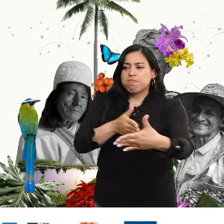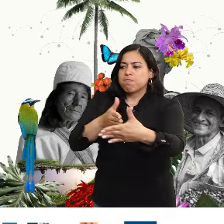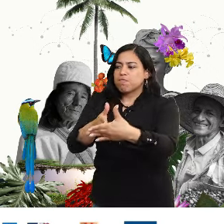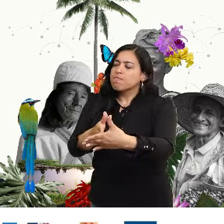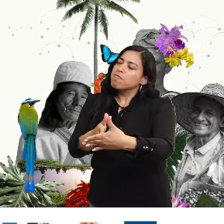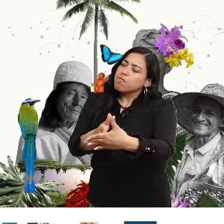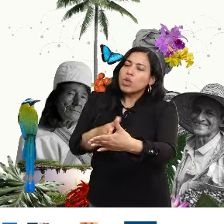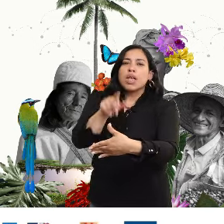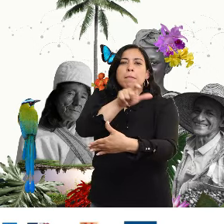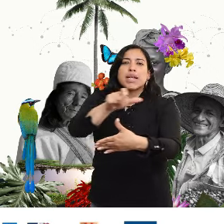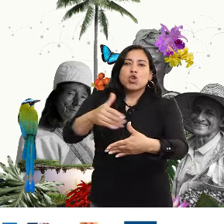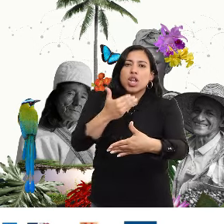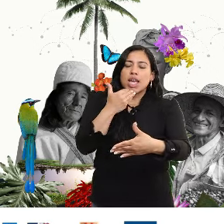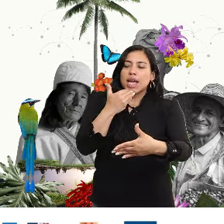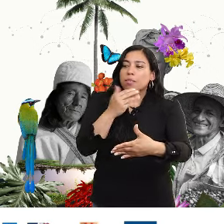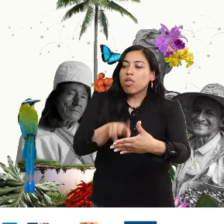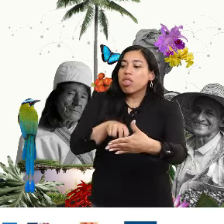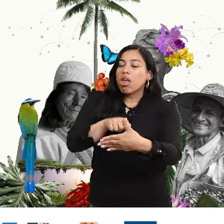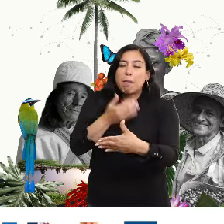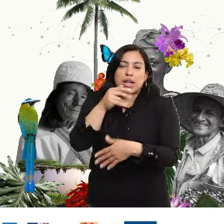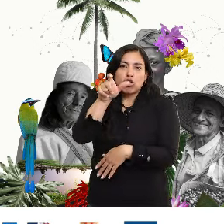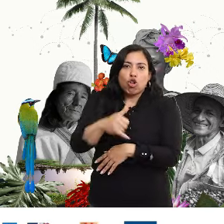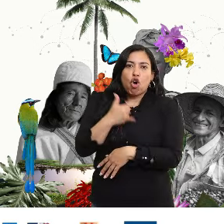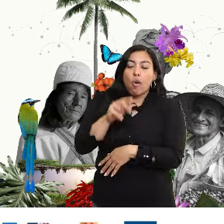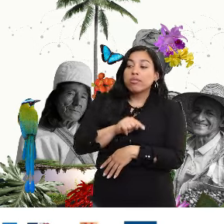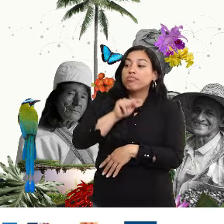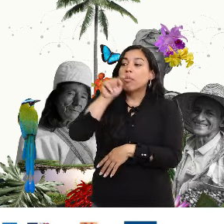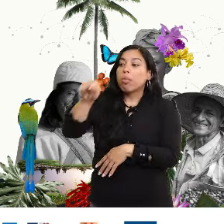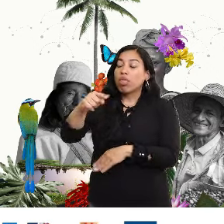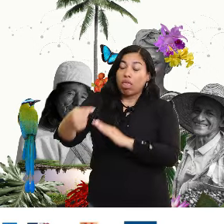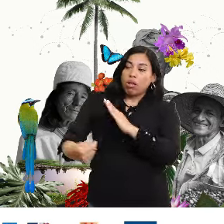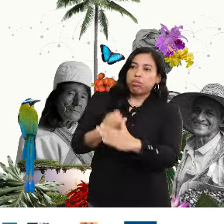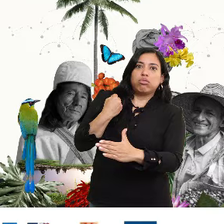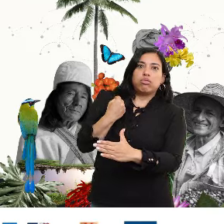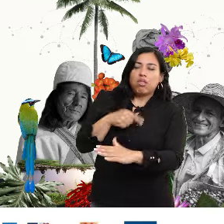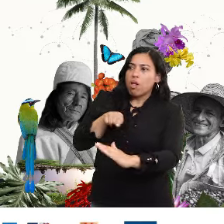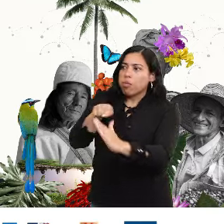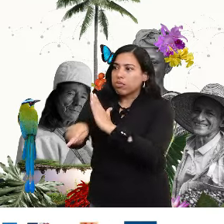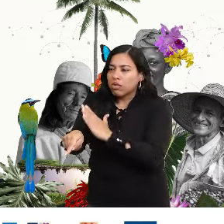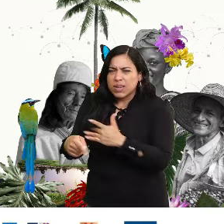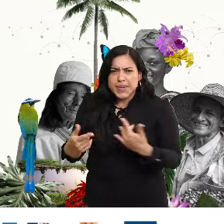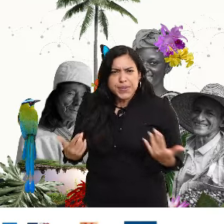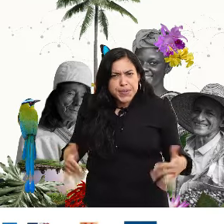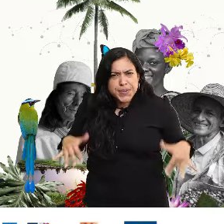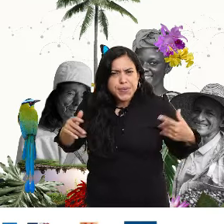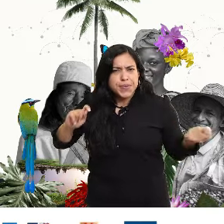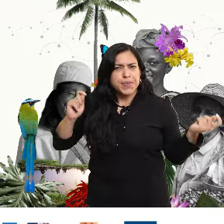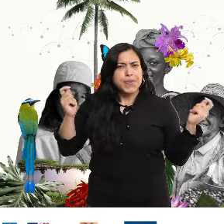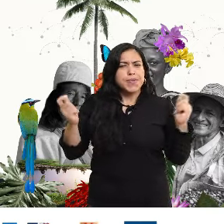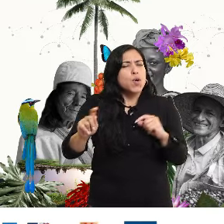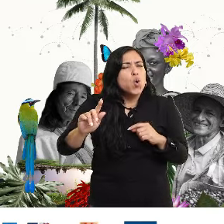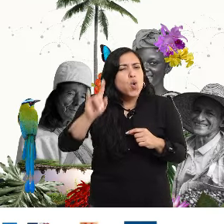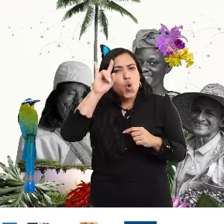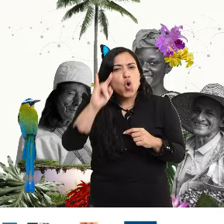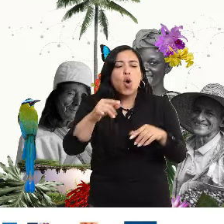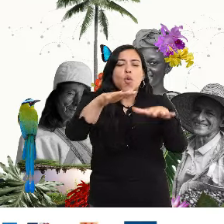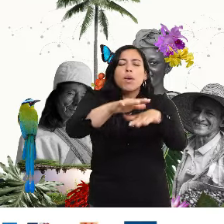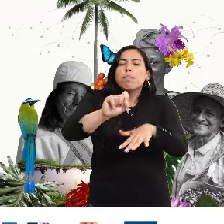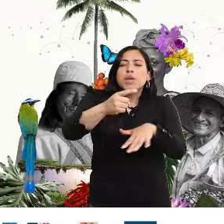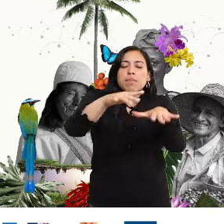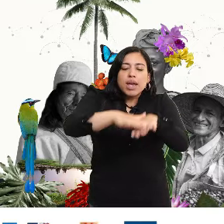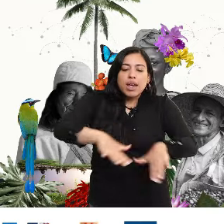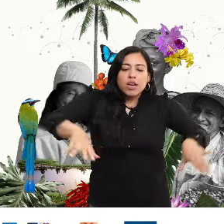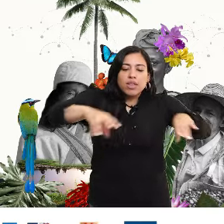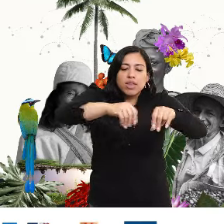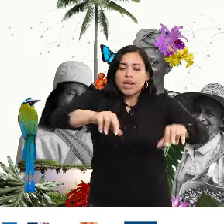un joven pasaba de un lado al otro, pues se mataban entre ellos. Y esto empieza a través del reconocimiento del territorio, a